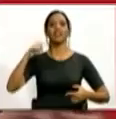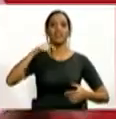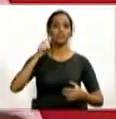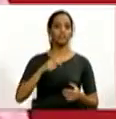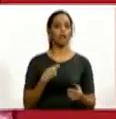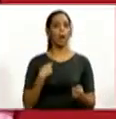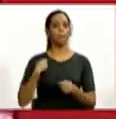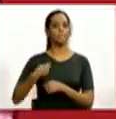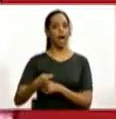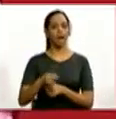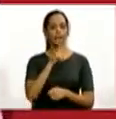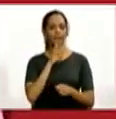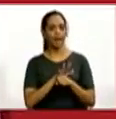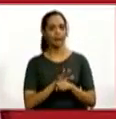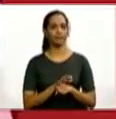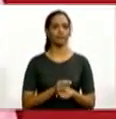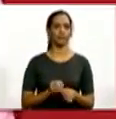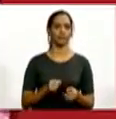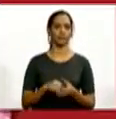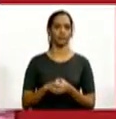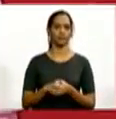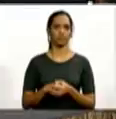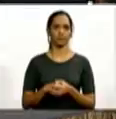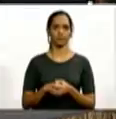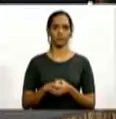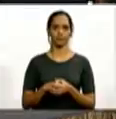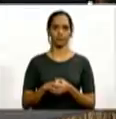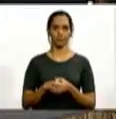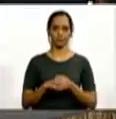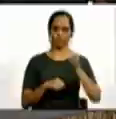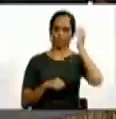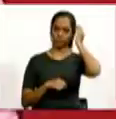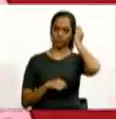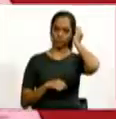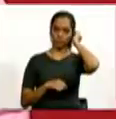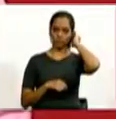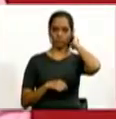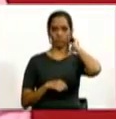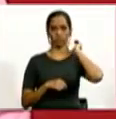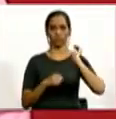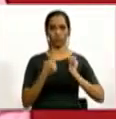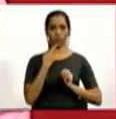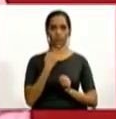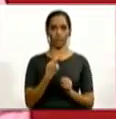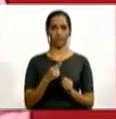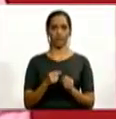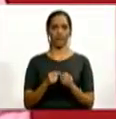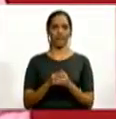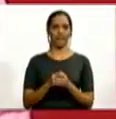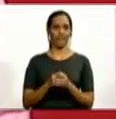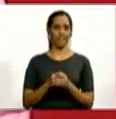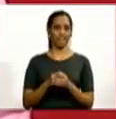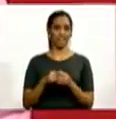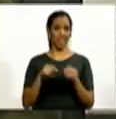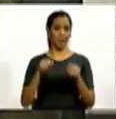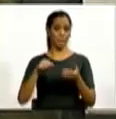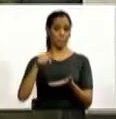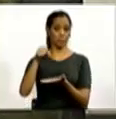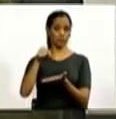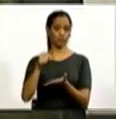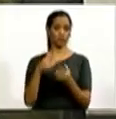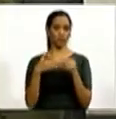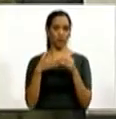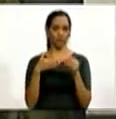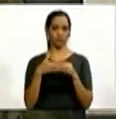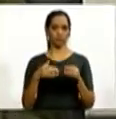toma, cállate. De la lista. Tamara, la lista y son los que le dieron ese bolsito de dólares. Mira, ayer